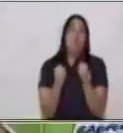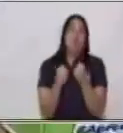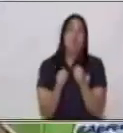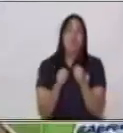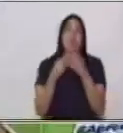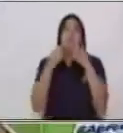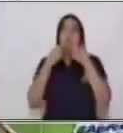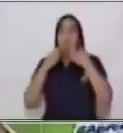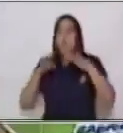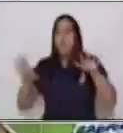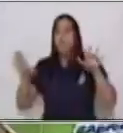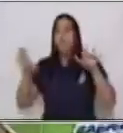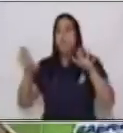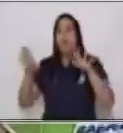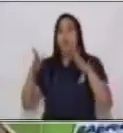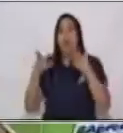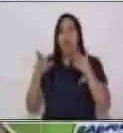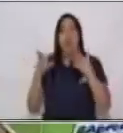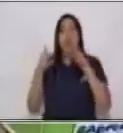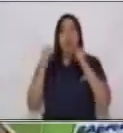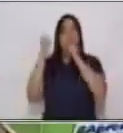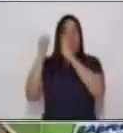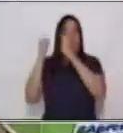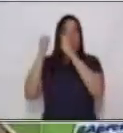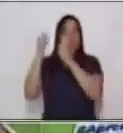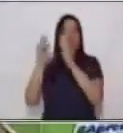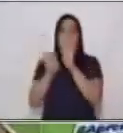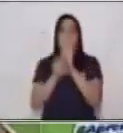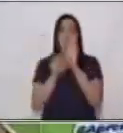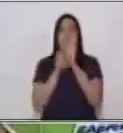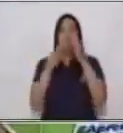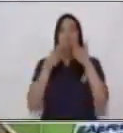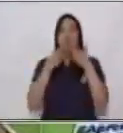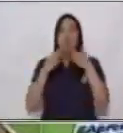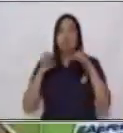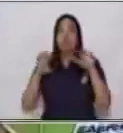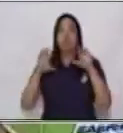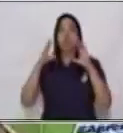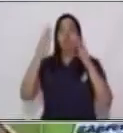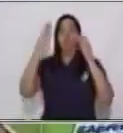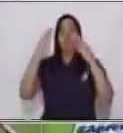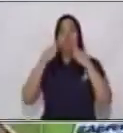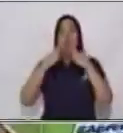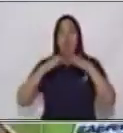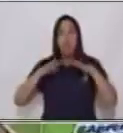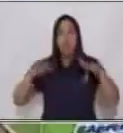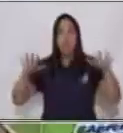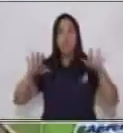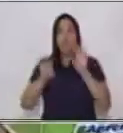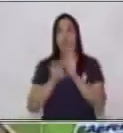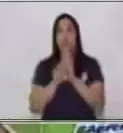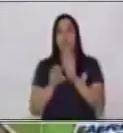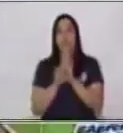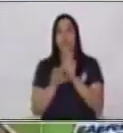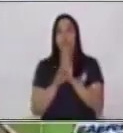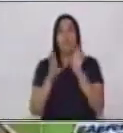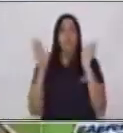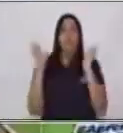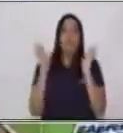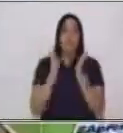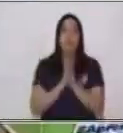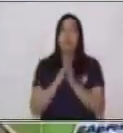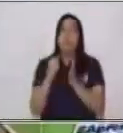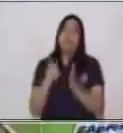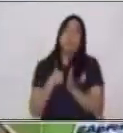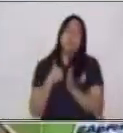publicidad, propaganda? Y determinamos que la publicidad tiene un fin comercial. Entonces, pongamos la publicidad como ejemplo. Si yo